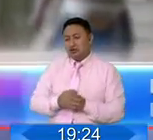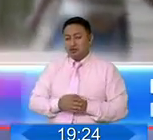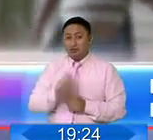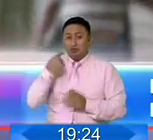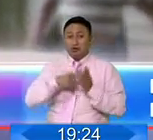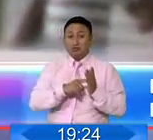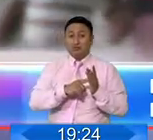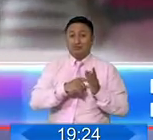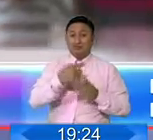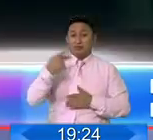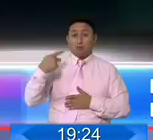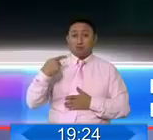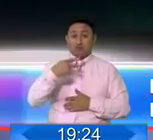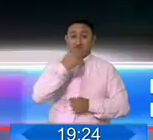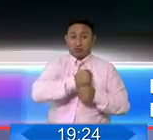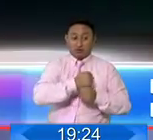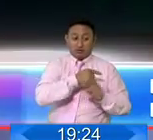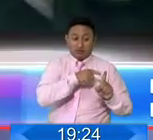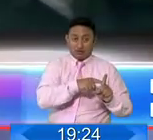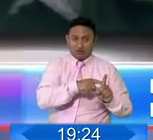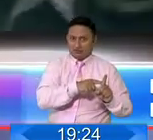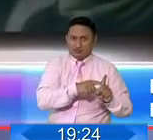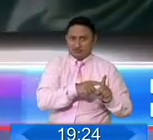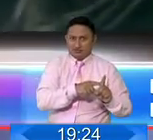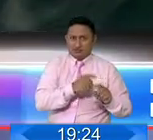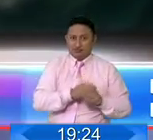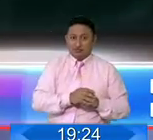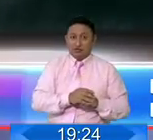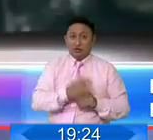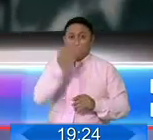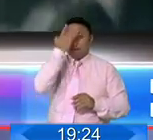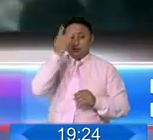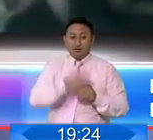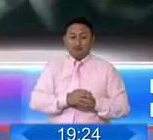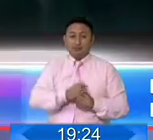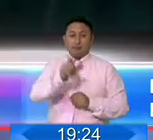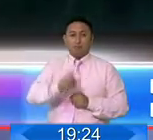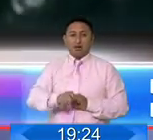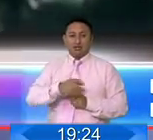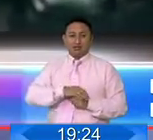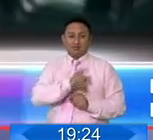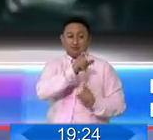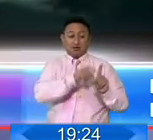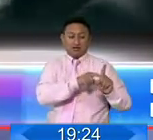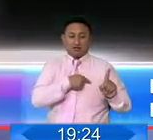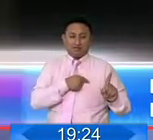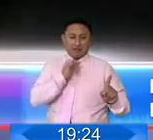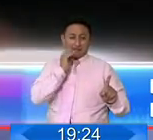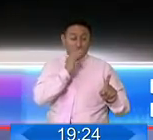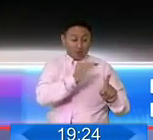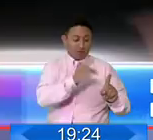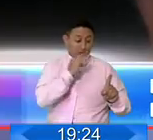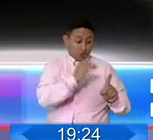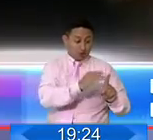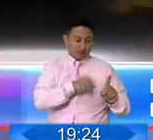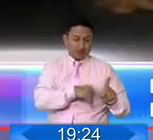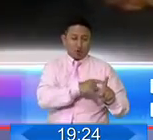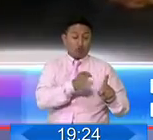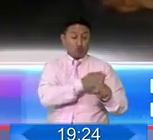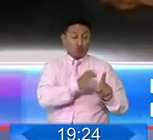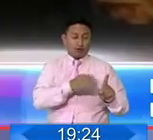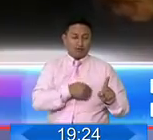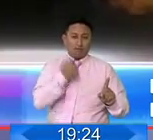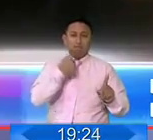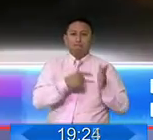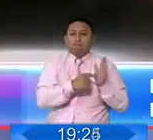de personas es irrelevante, porque lo que hace el tratante muchas veces es convencer a la víctima, ¿no? Decirle, por ejemplo,